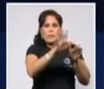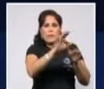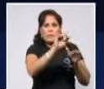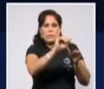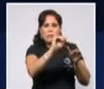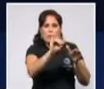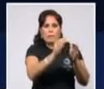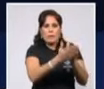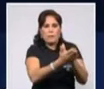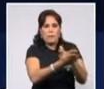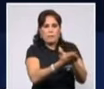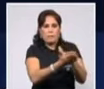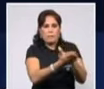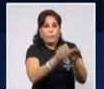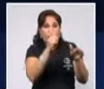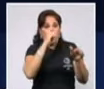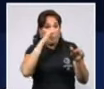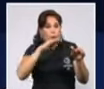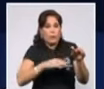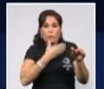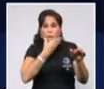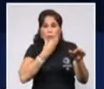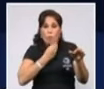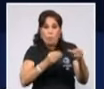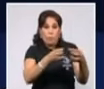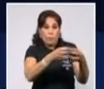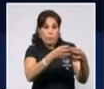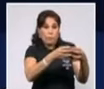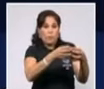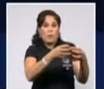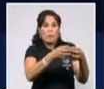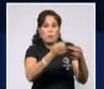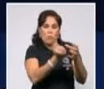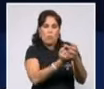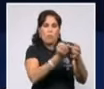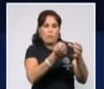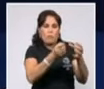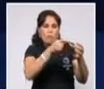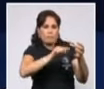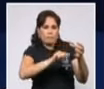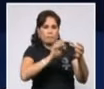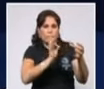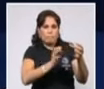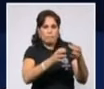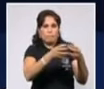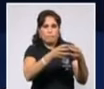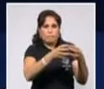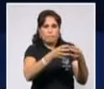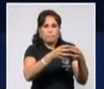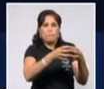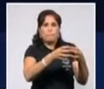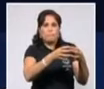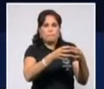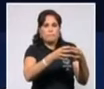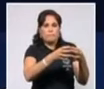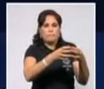566 niños jóvenes que han sido diagnosticados en nuestro país con la